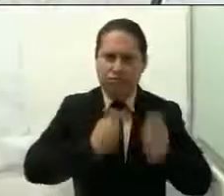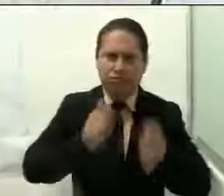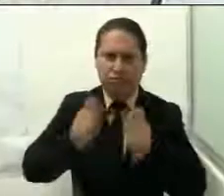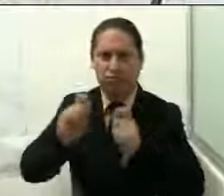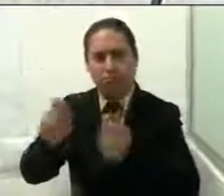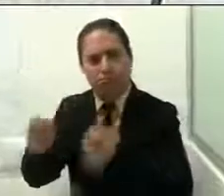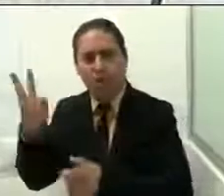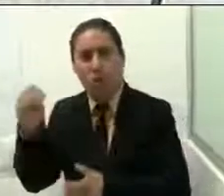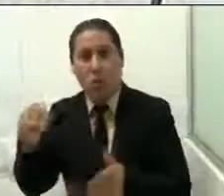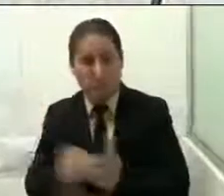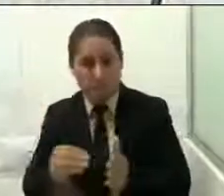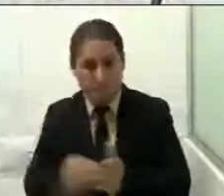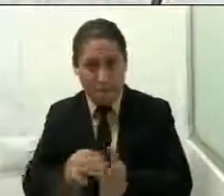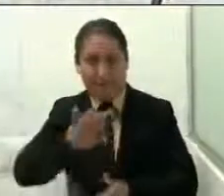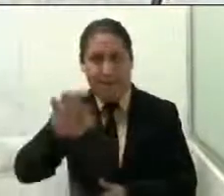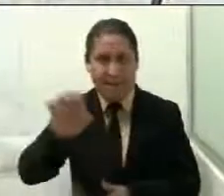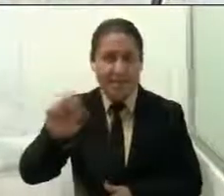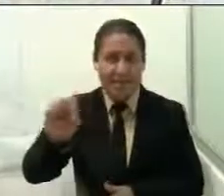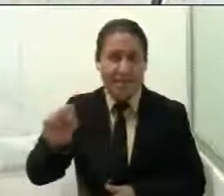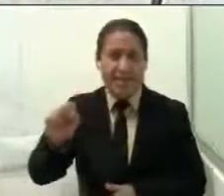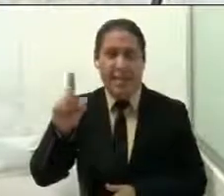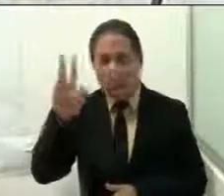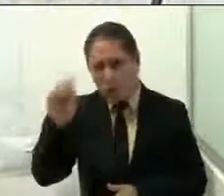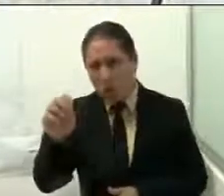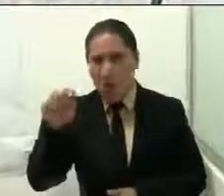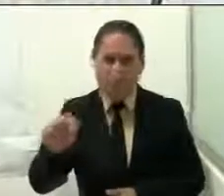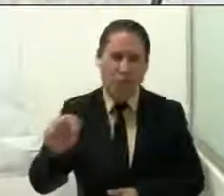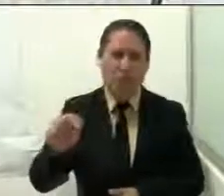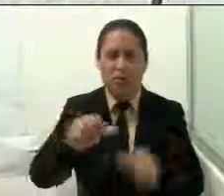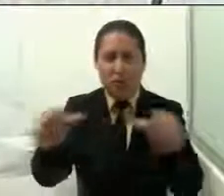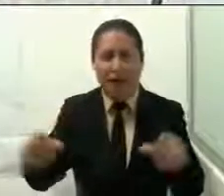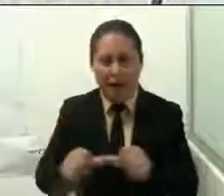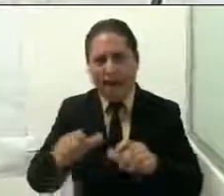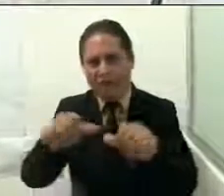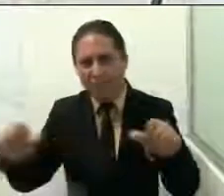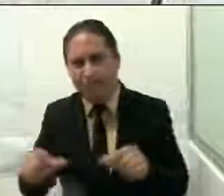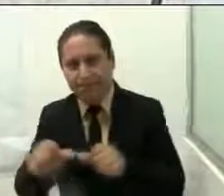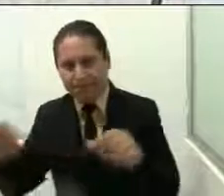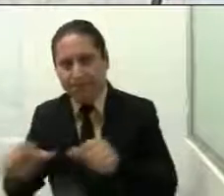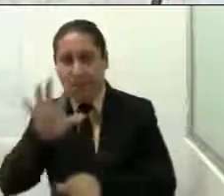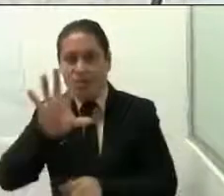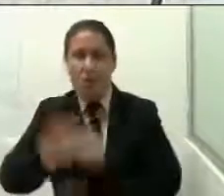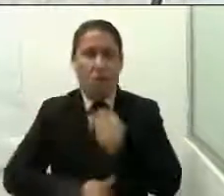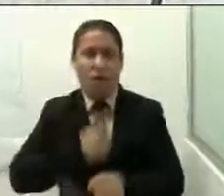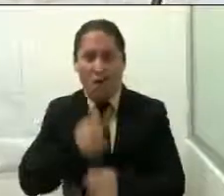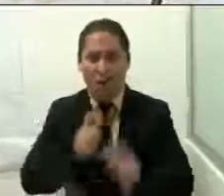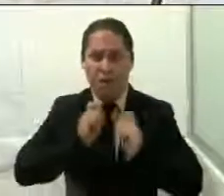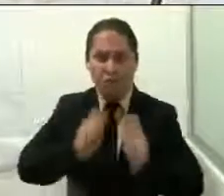plantas para 9 puntos 37 hectáreas en 5 años entregamos